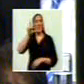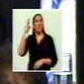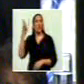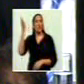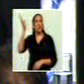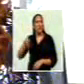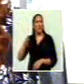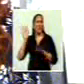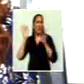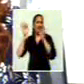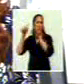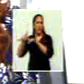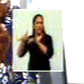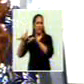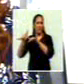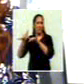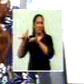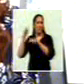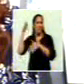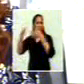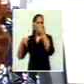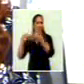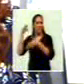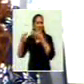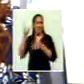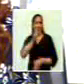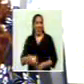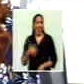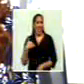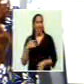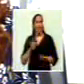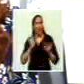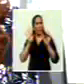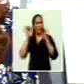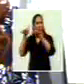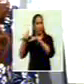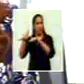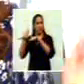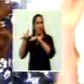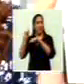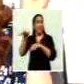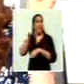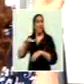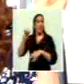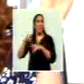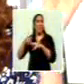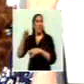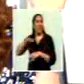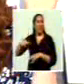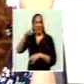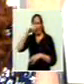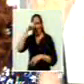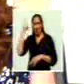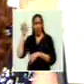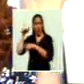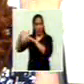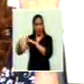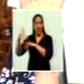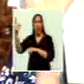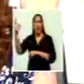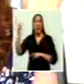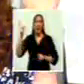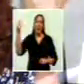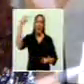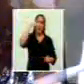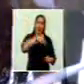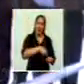de los visitantes de nuestro país en materia de parques nacionales, con el Parque Nacional Los Glaciares,